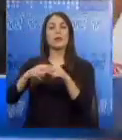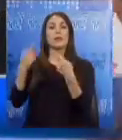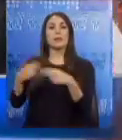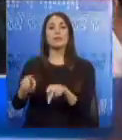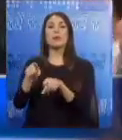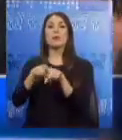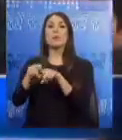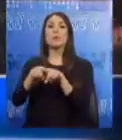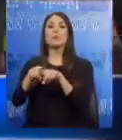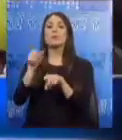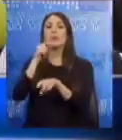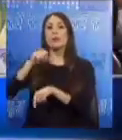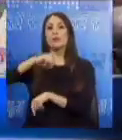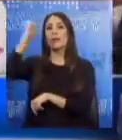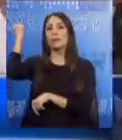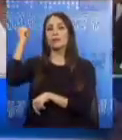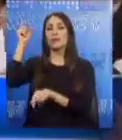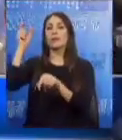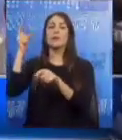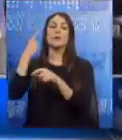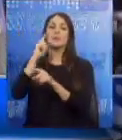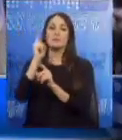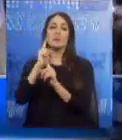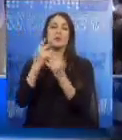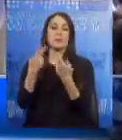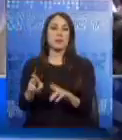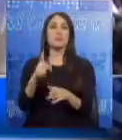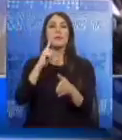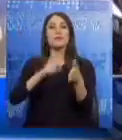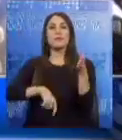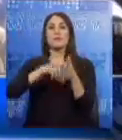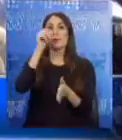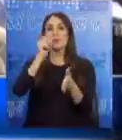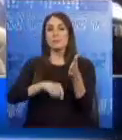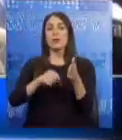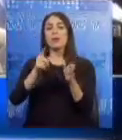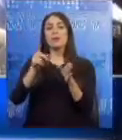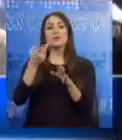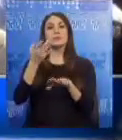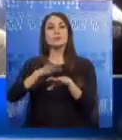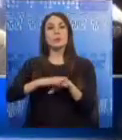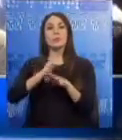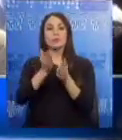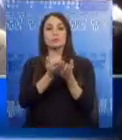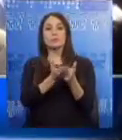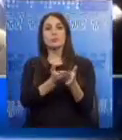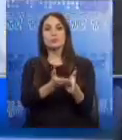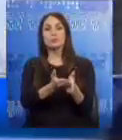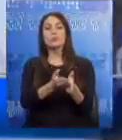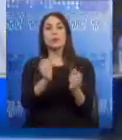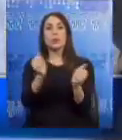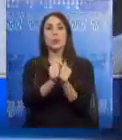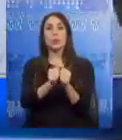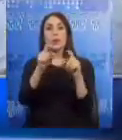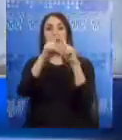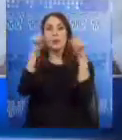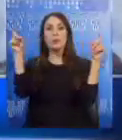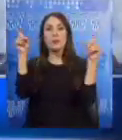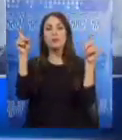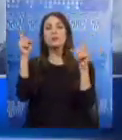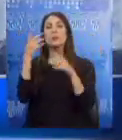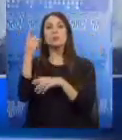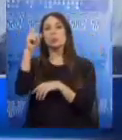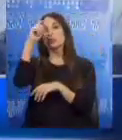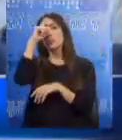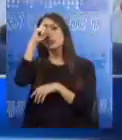otro de los actos que efectuó el primer mandatario fue la firma de concesión de autoridad portuaria de puerto bolívar con la empresa turca gil por enea